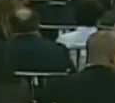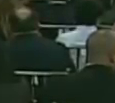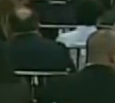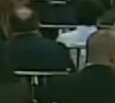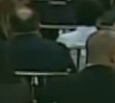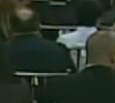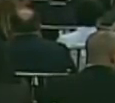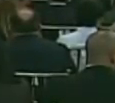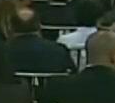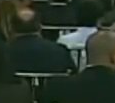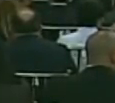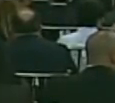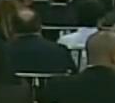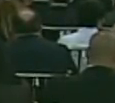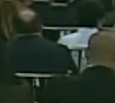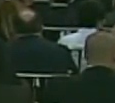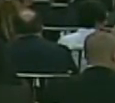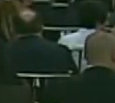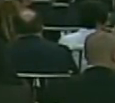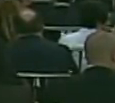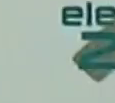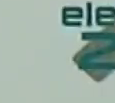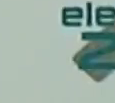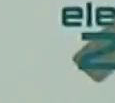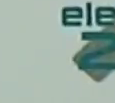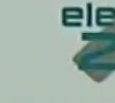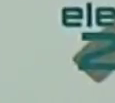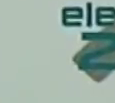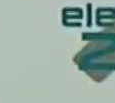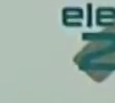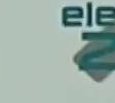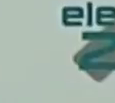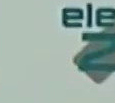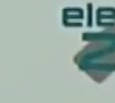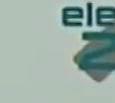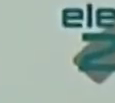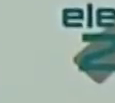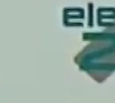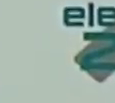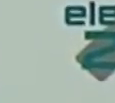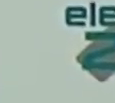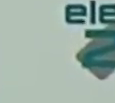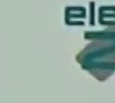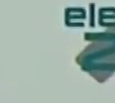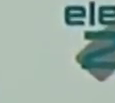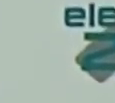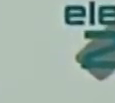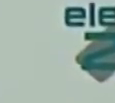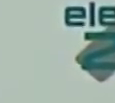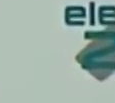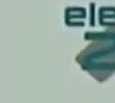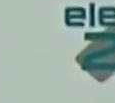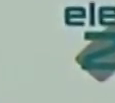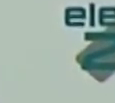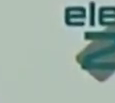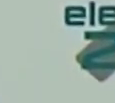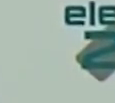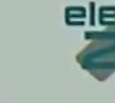Tarek William Saab, fiscal general de la República y presidente del Consejo Moral